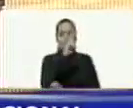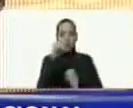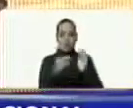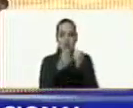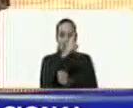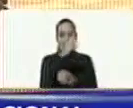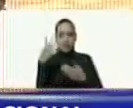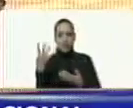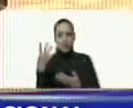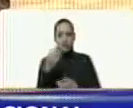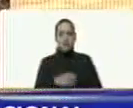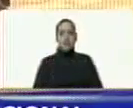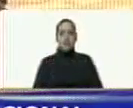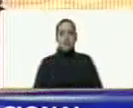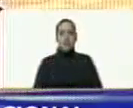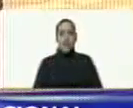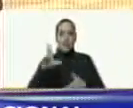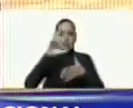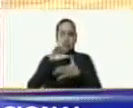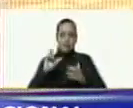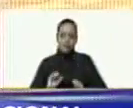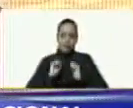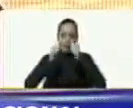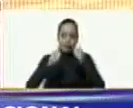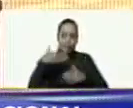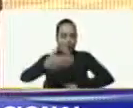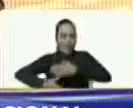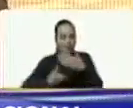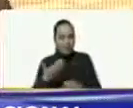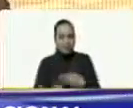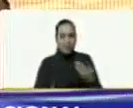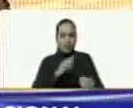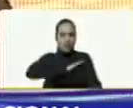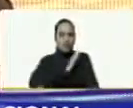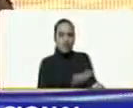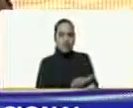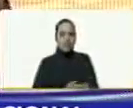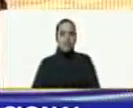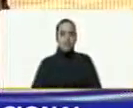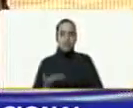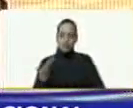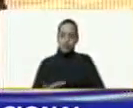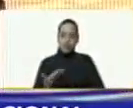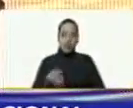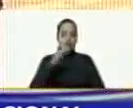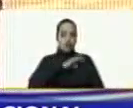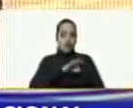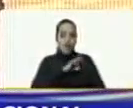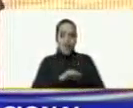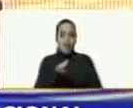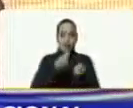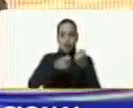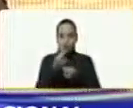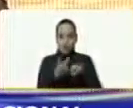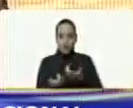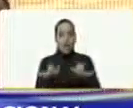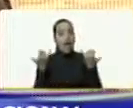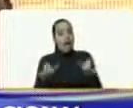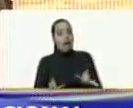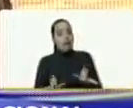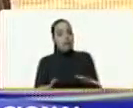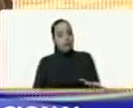insurgió con poder, con avances, con grandes indicadores sociales, económicos. Bueno, ahora